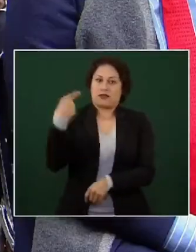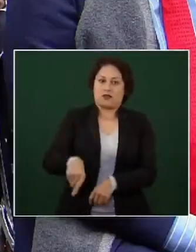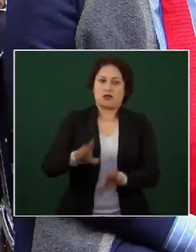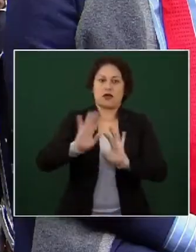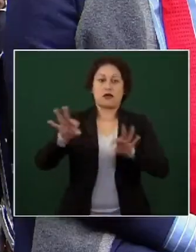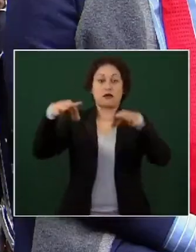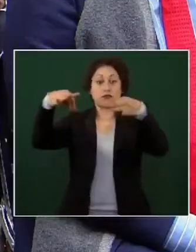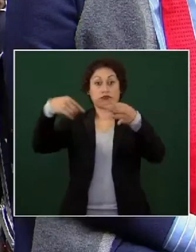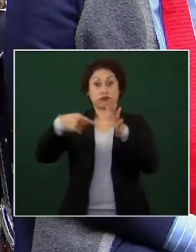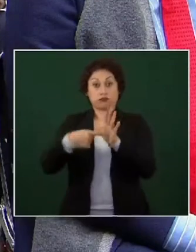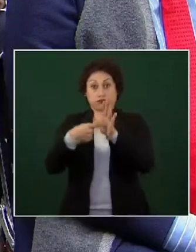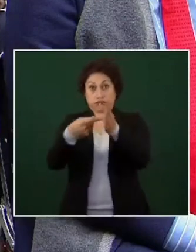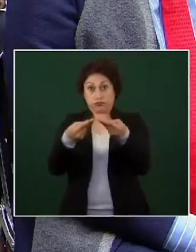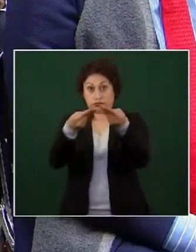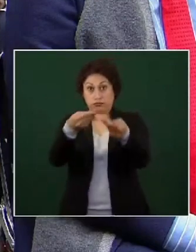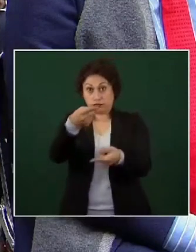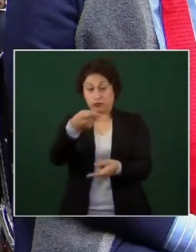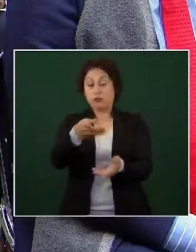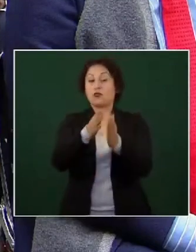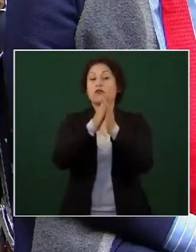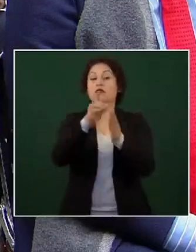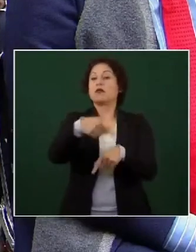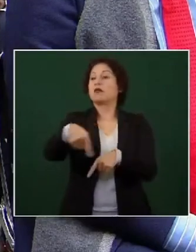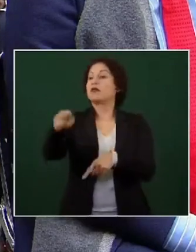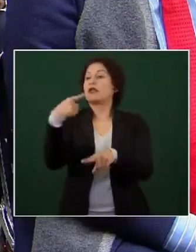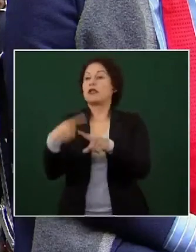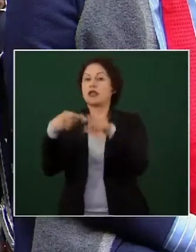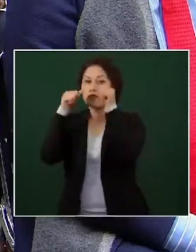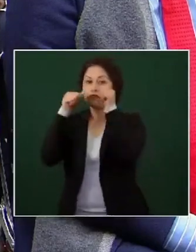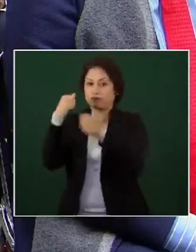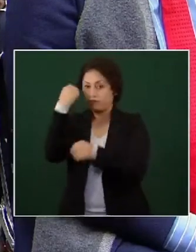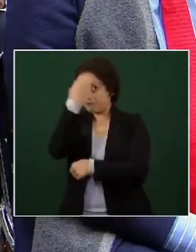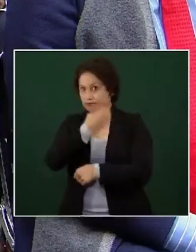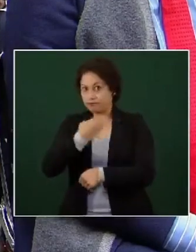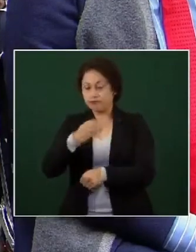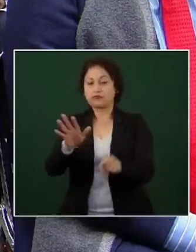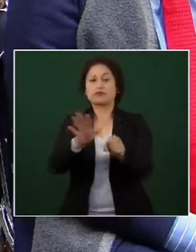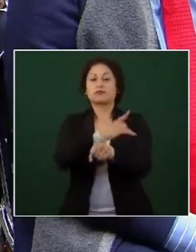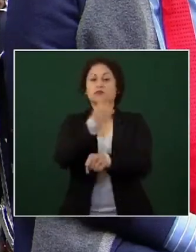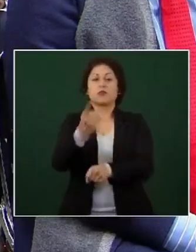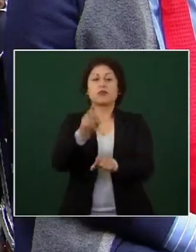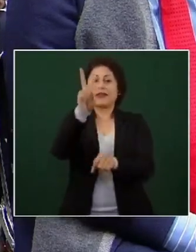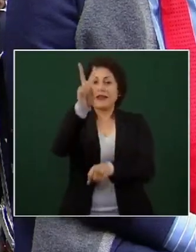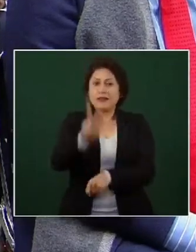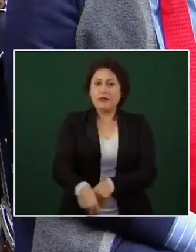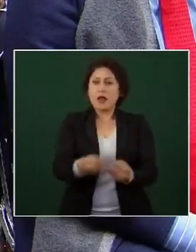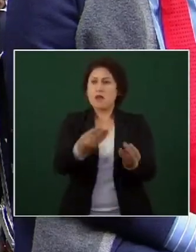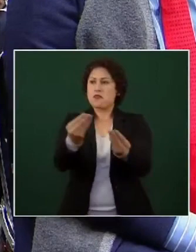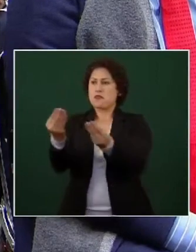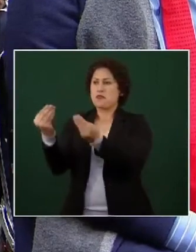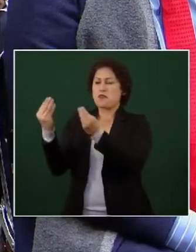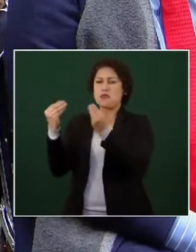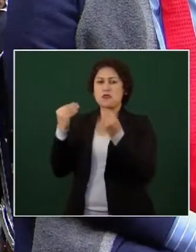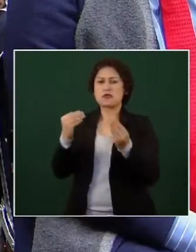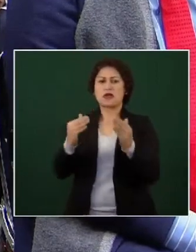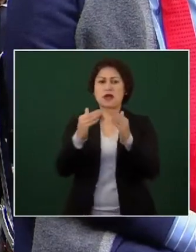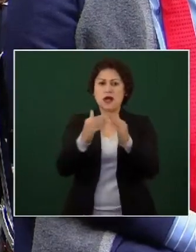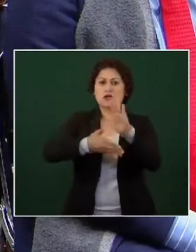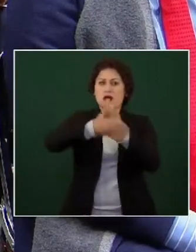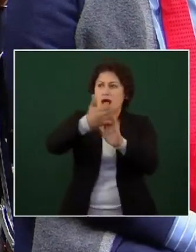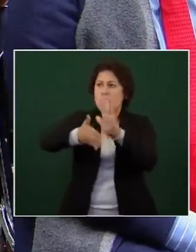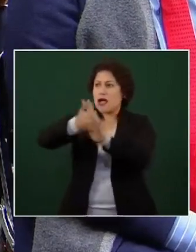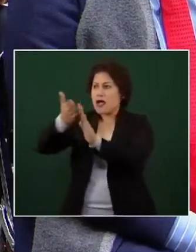por favor usted instruya a quien corresponde, porque se están construyendo casas sin cimentación. La autoridad